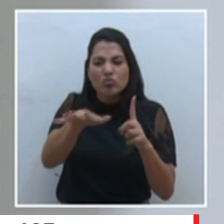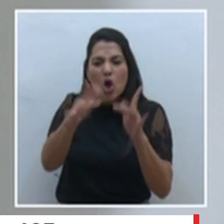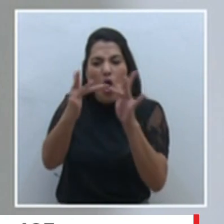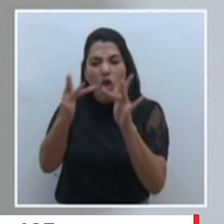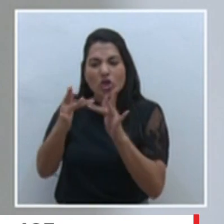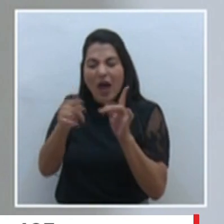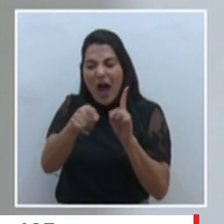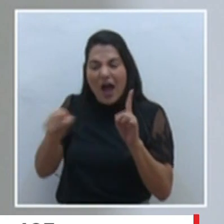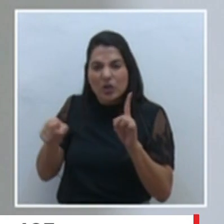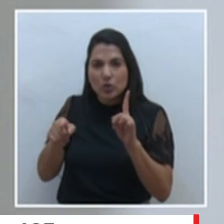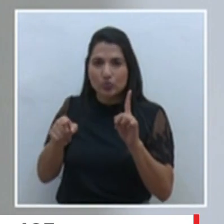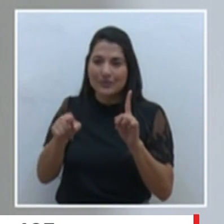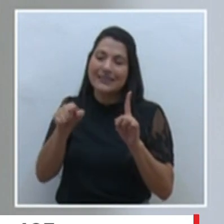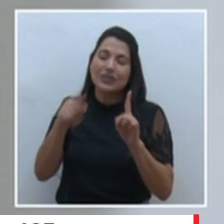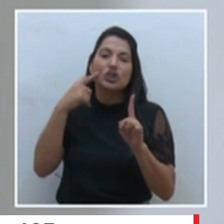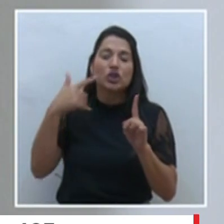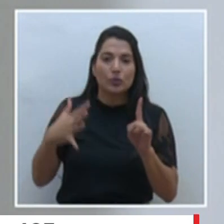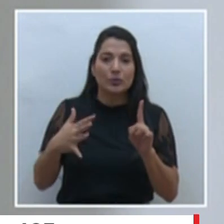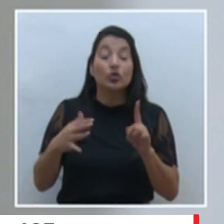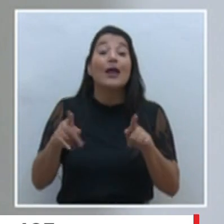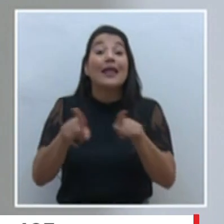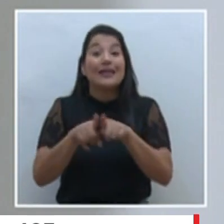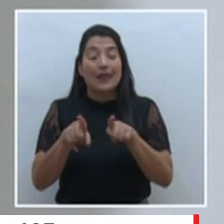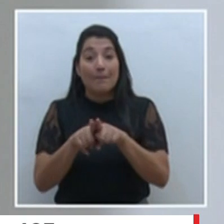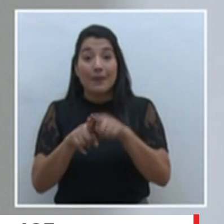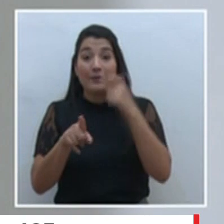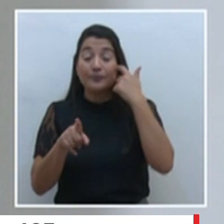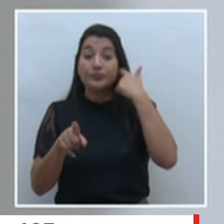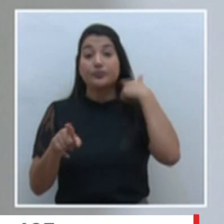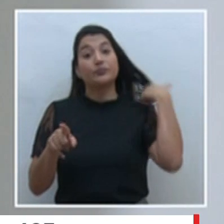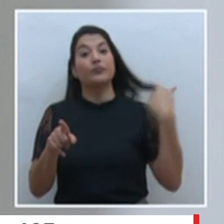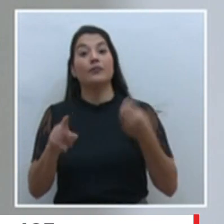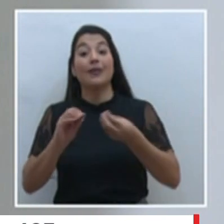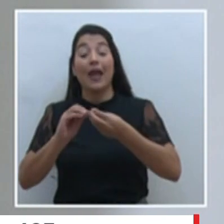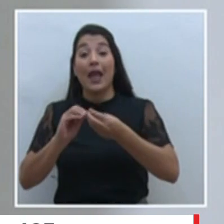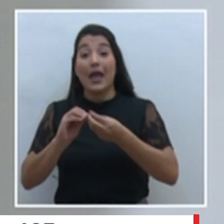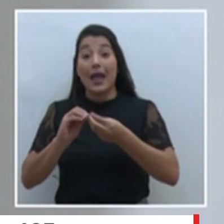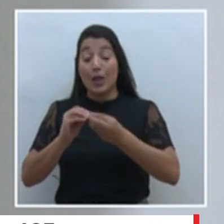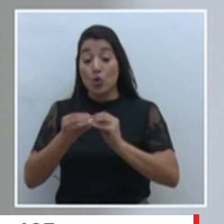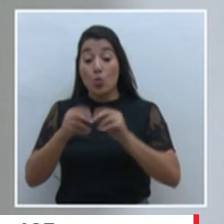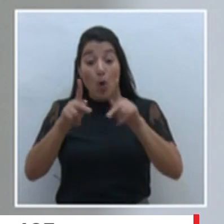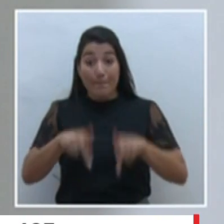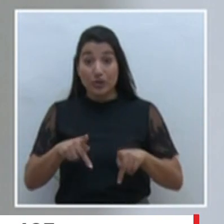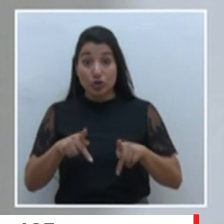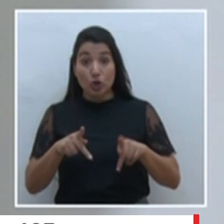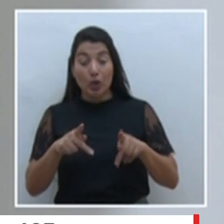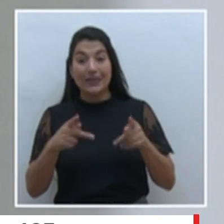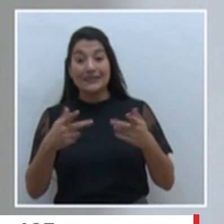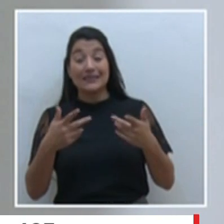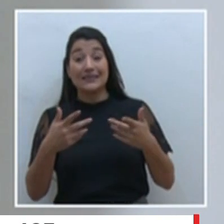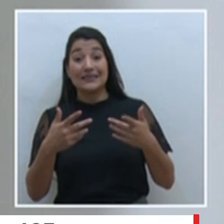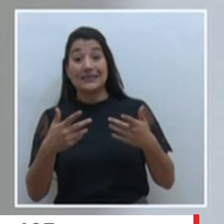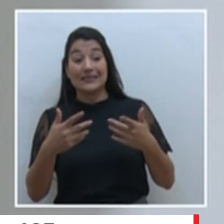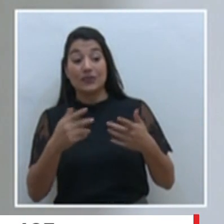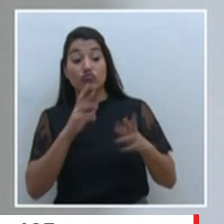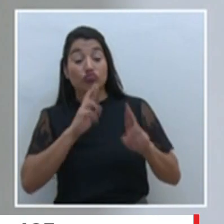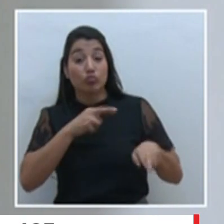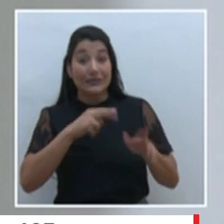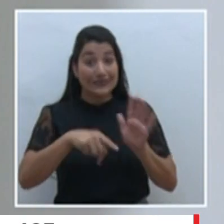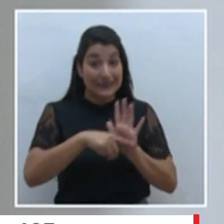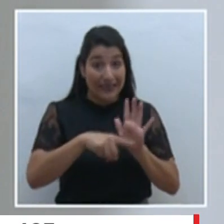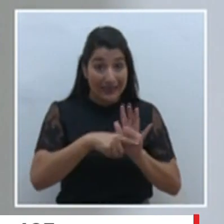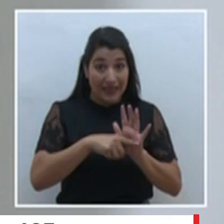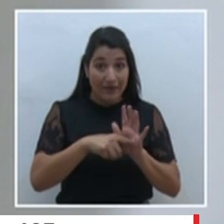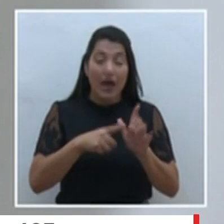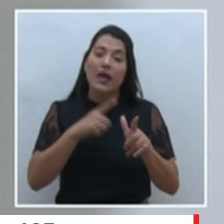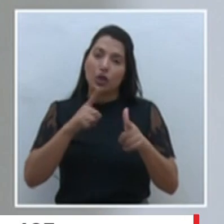se va también evidenciando en el número de personas descartadas, que pues obviamente mientras ese número sea incrementado, mayor, sabemos que han sido personas que en algún momento